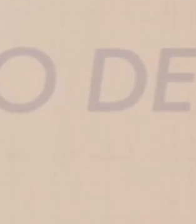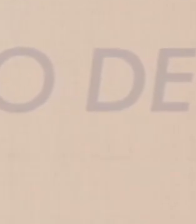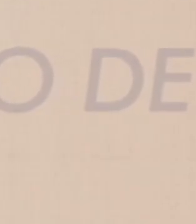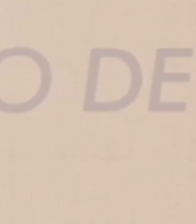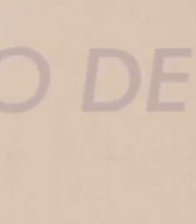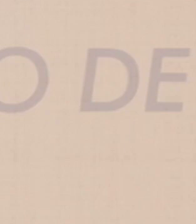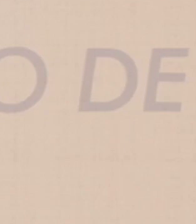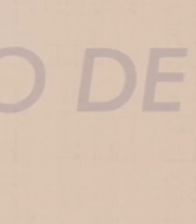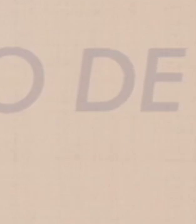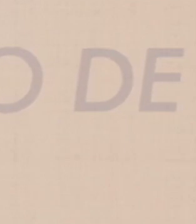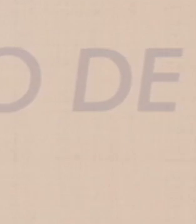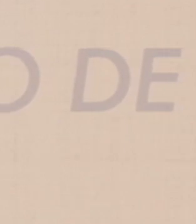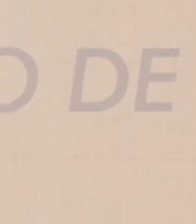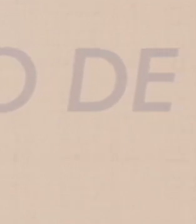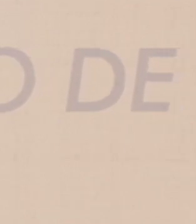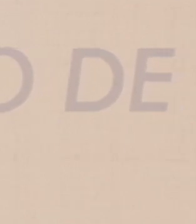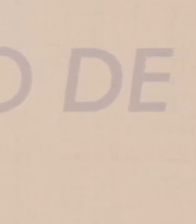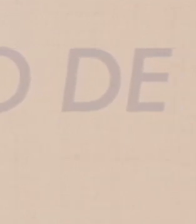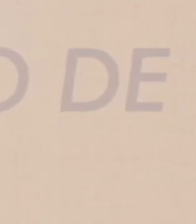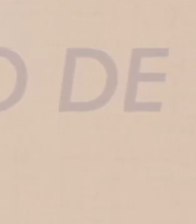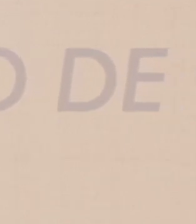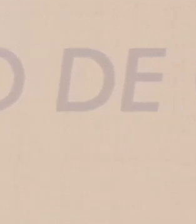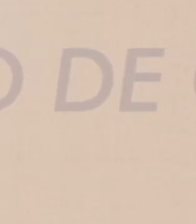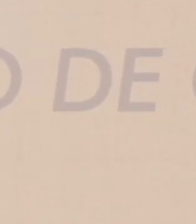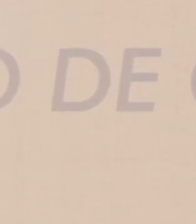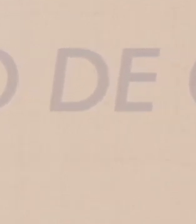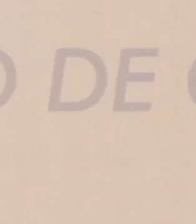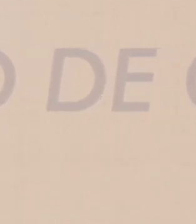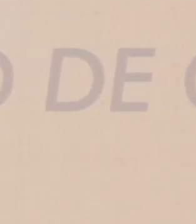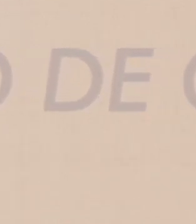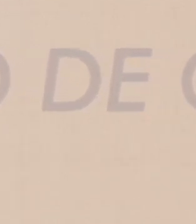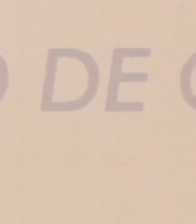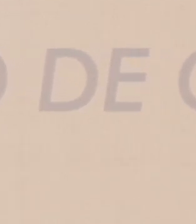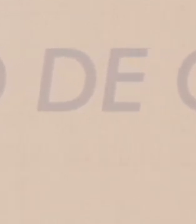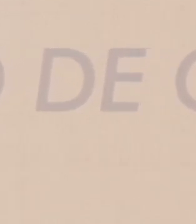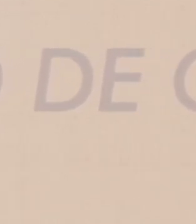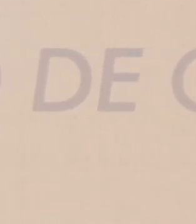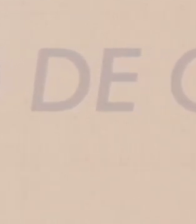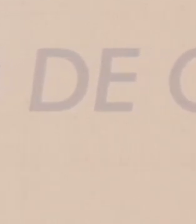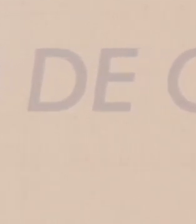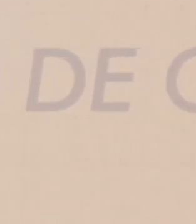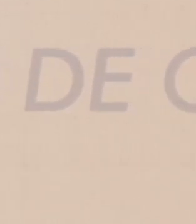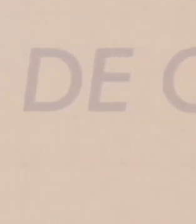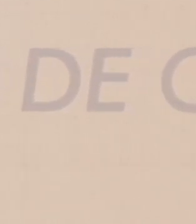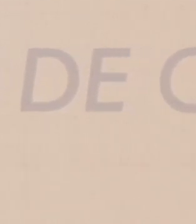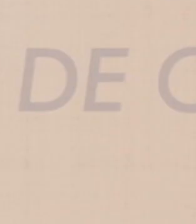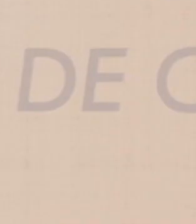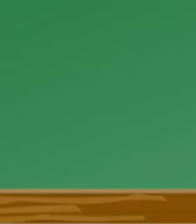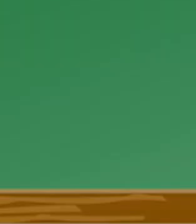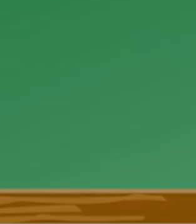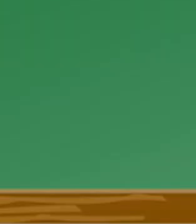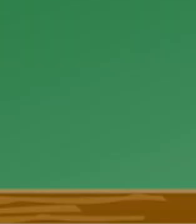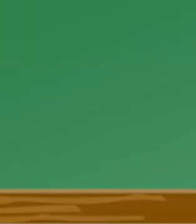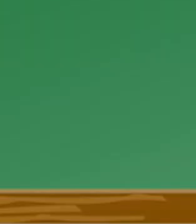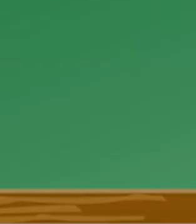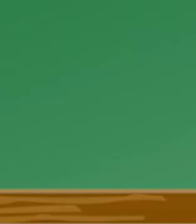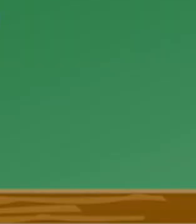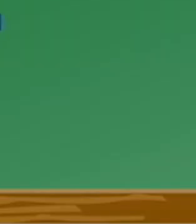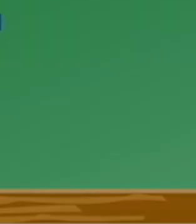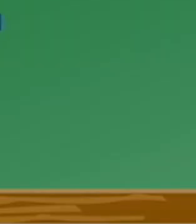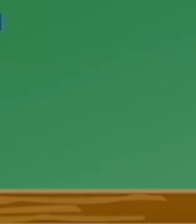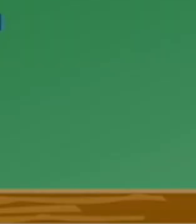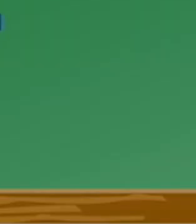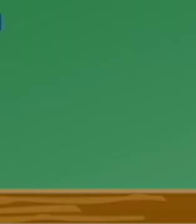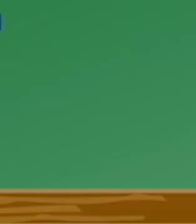BCR Educación se otorga en colonias con una garantía que puede ser mediante fianza, hipoteca, hipoteca abierta y fideicomiso. El plazo,